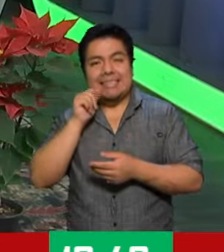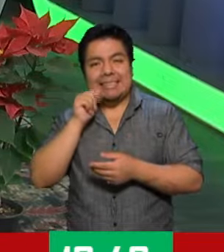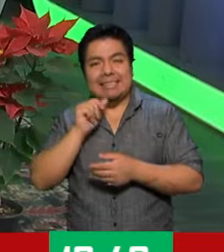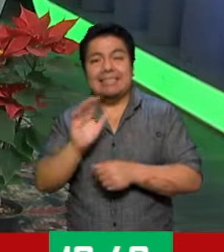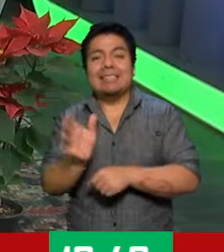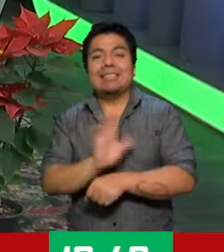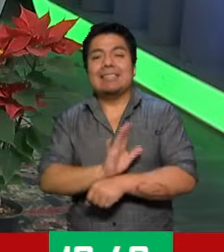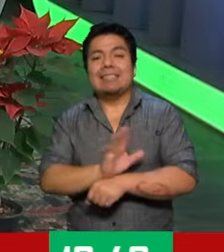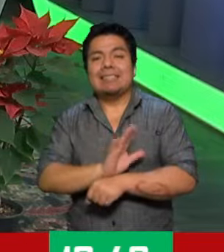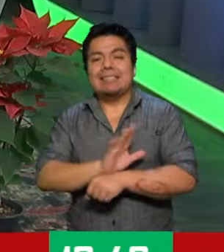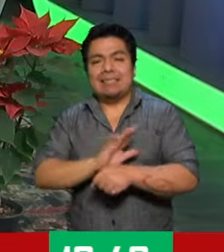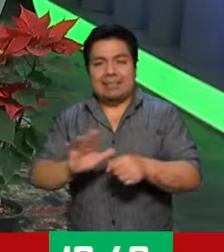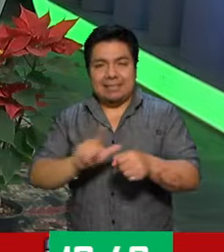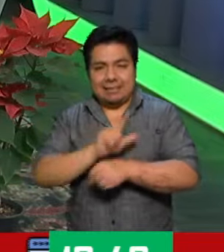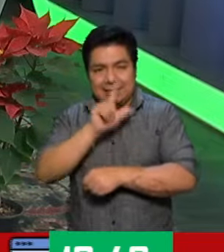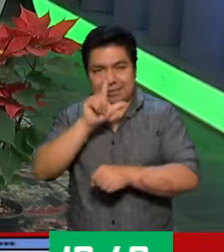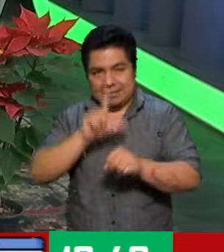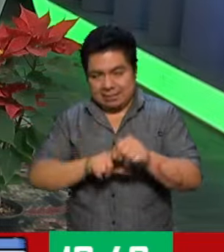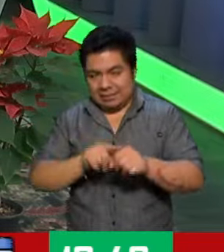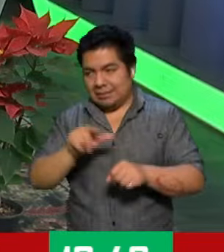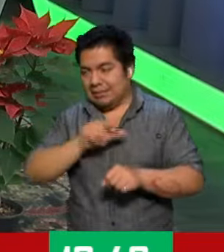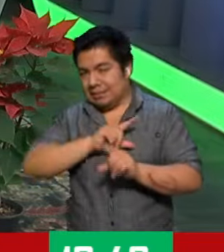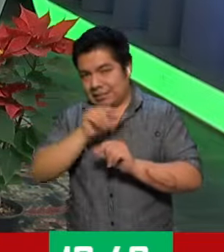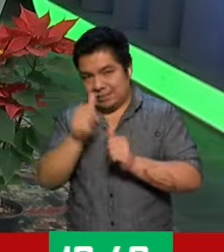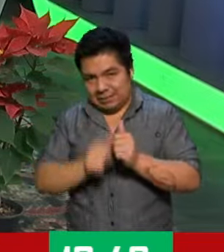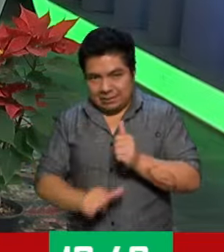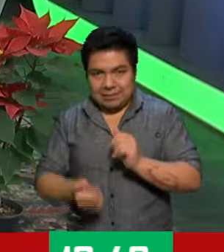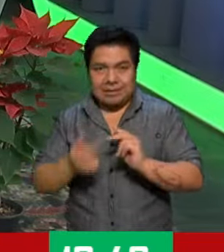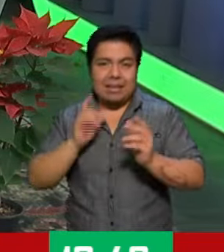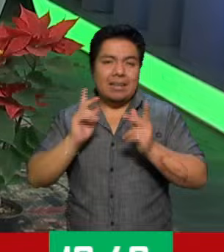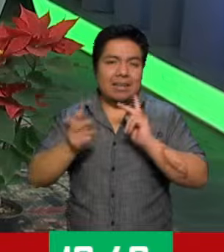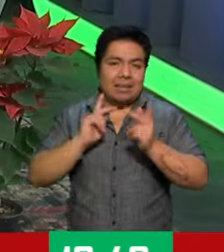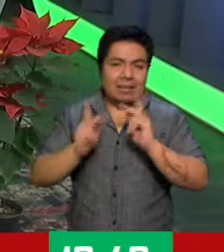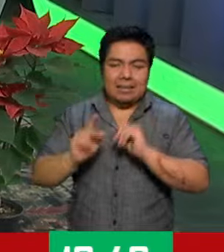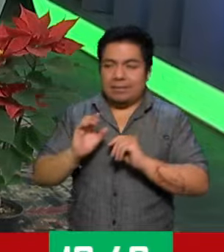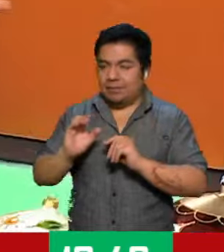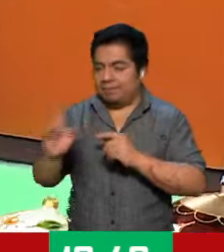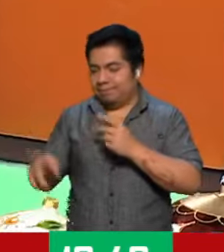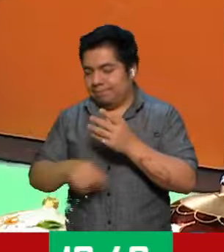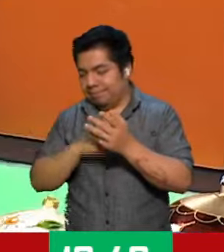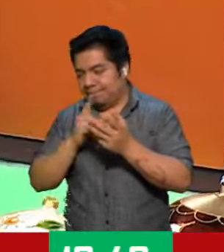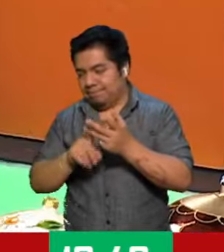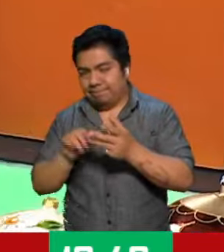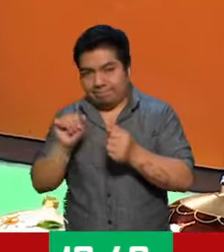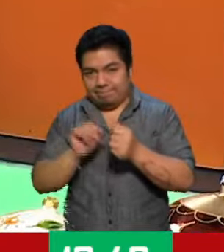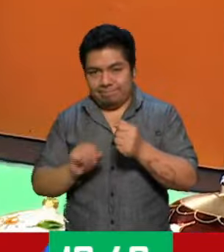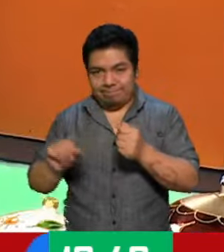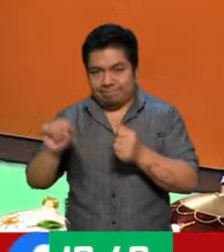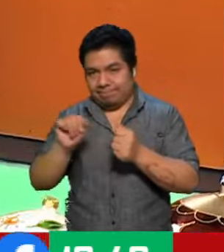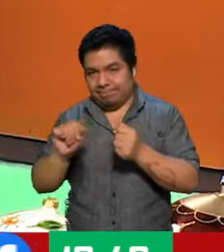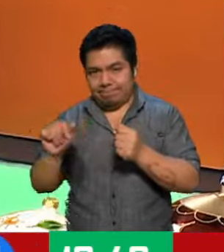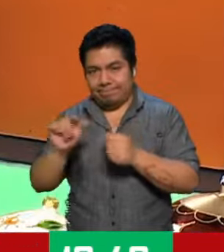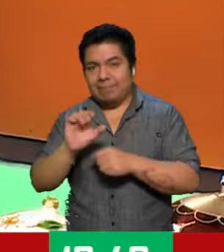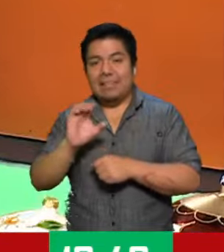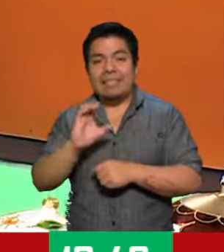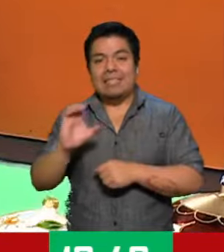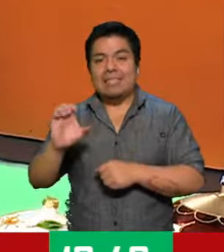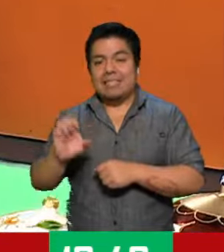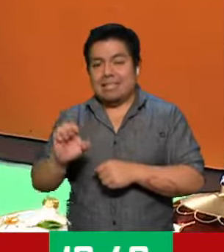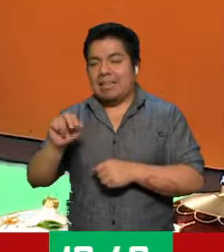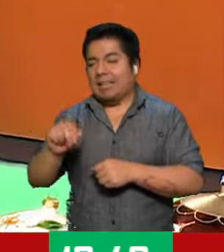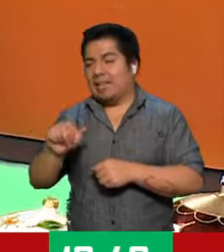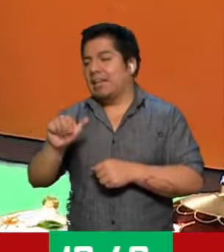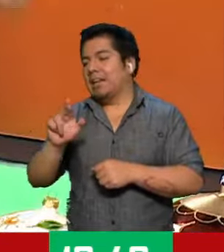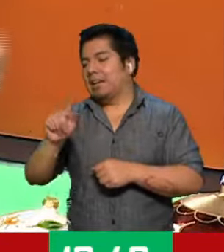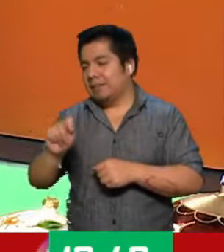Cineteca Nacional de las Artes. Tenemos conversatorios en el CCC. El sábado vamos a estar en todo el CENART.